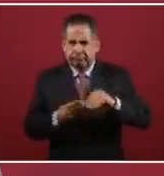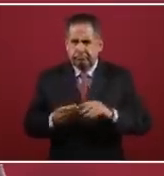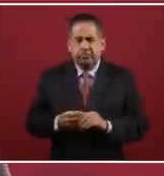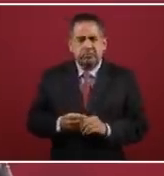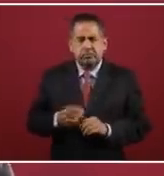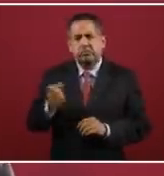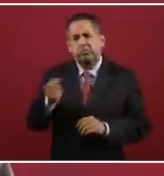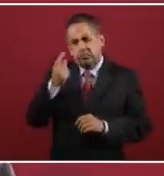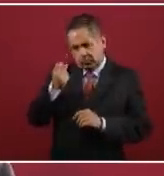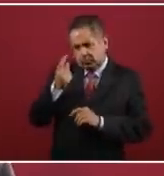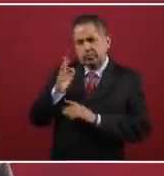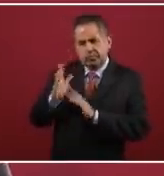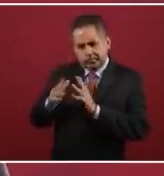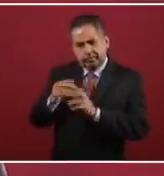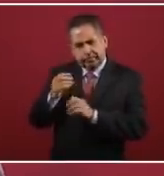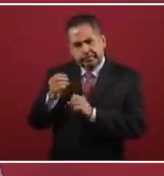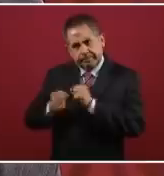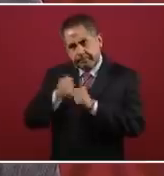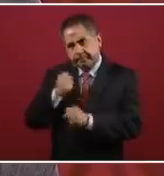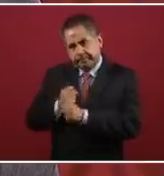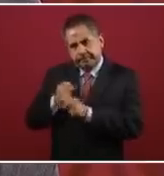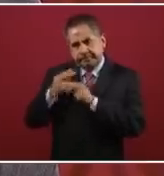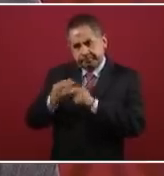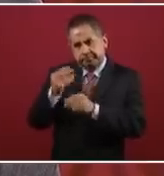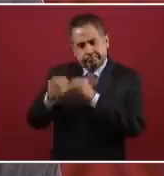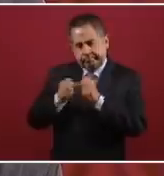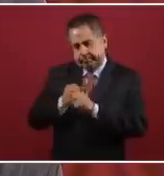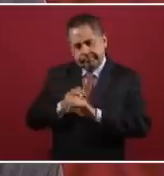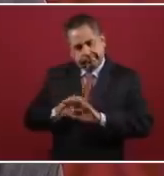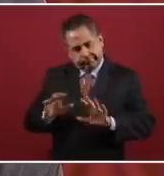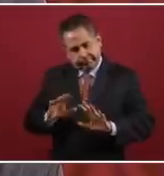Algunos ya llevaban bastante tiempo